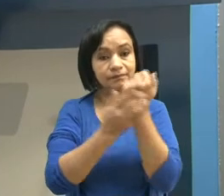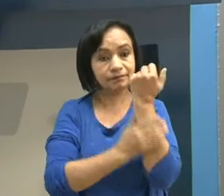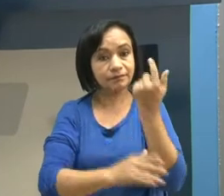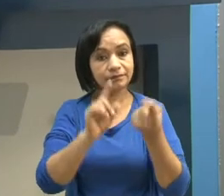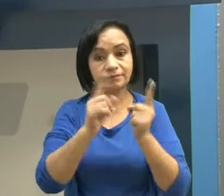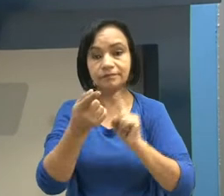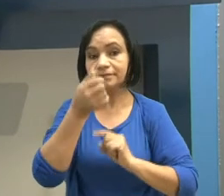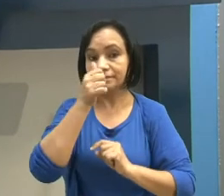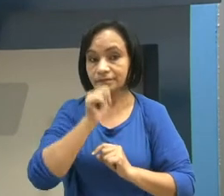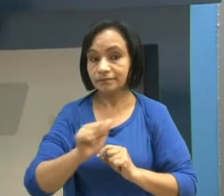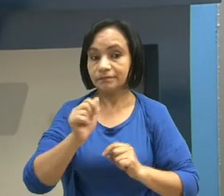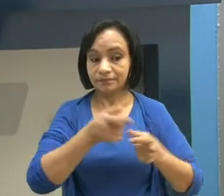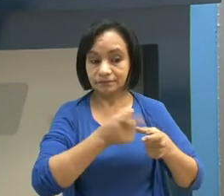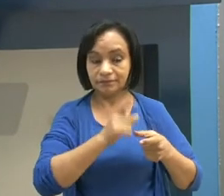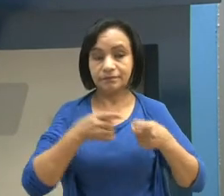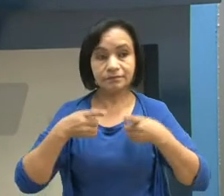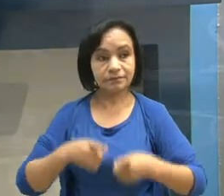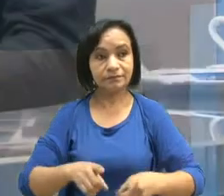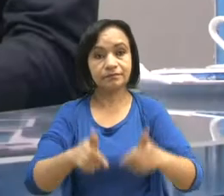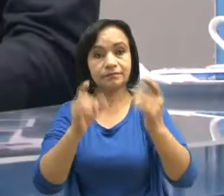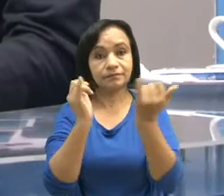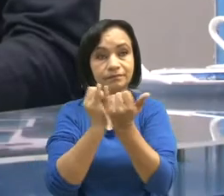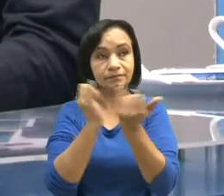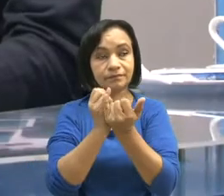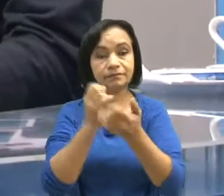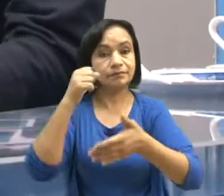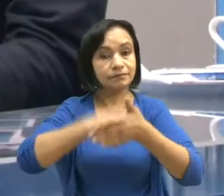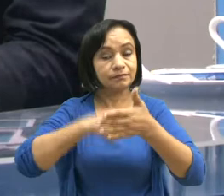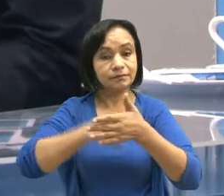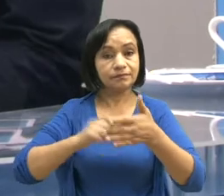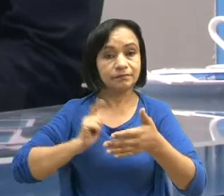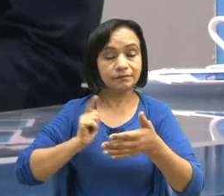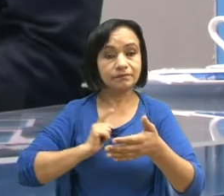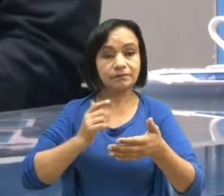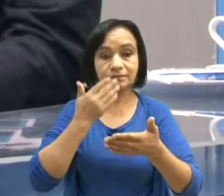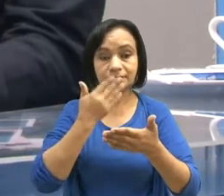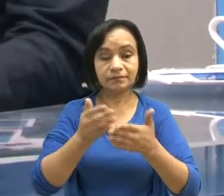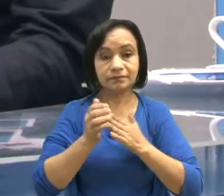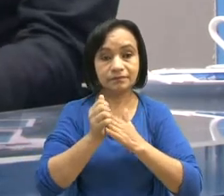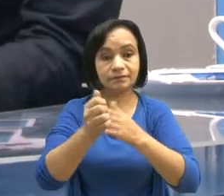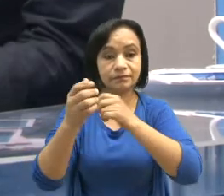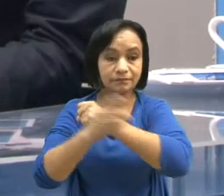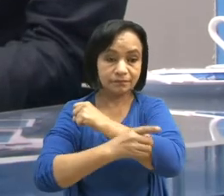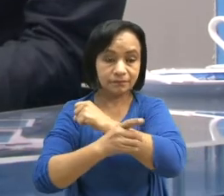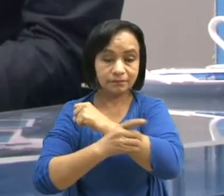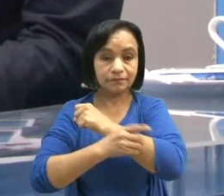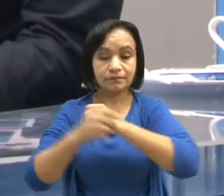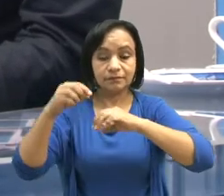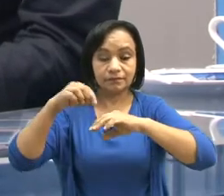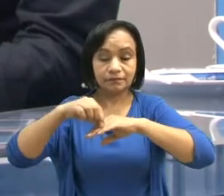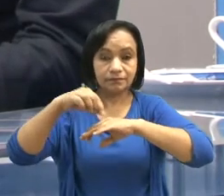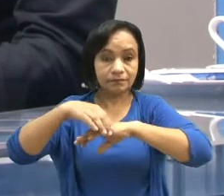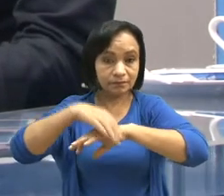tener agua potable y un saneamiento digno. Pero además, en esa batalla que llevamos, que gracias a la dirección, no, el presidente, el comandante Daniel, de la compañera